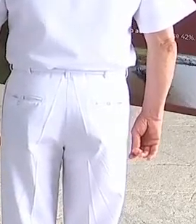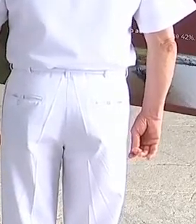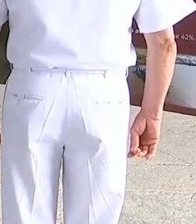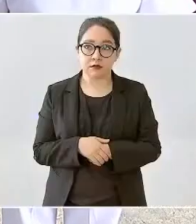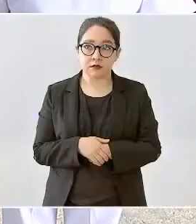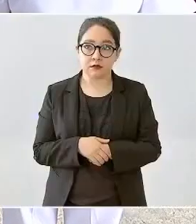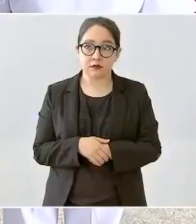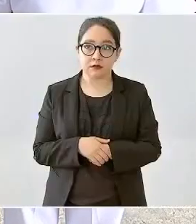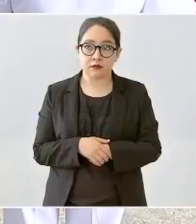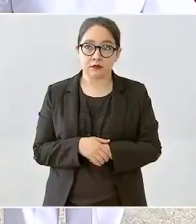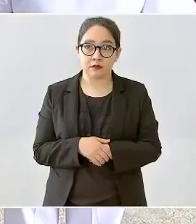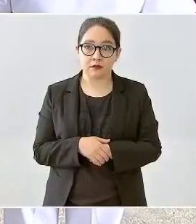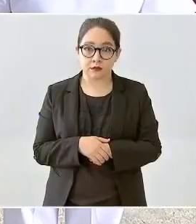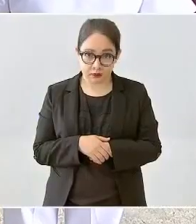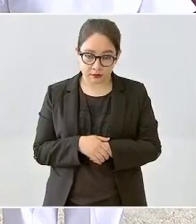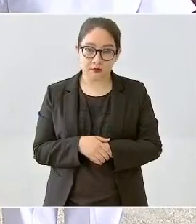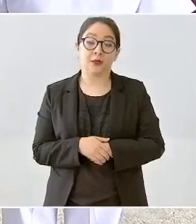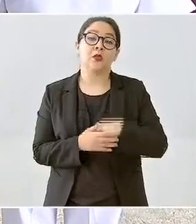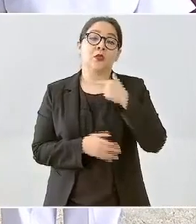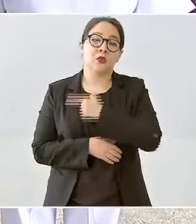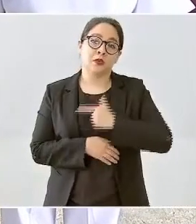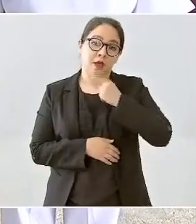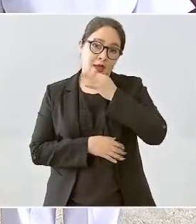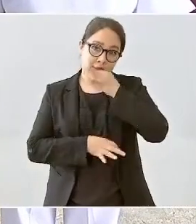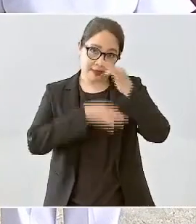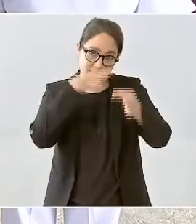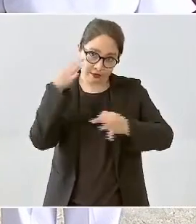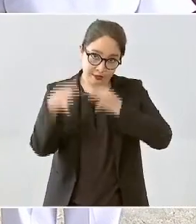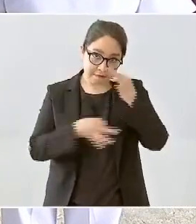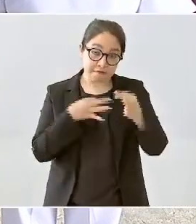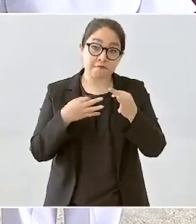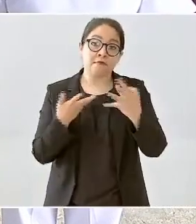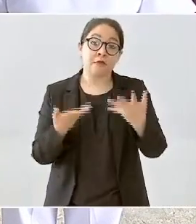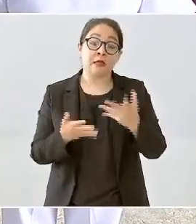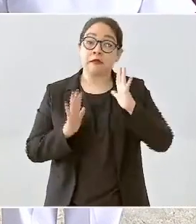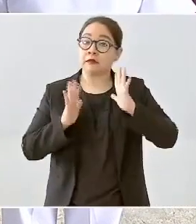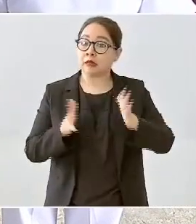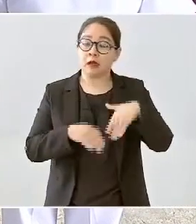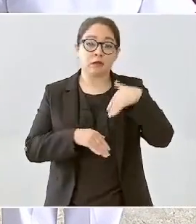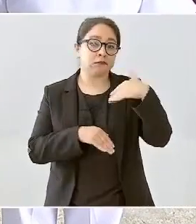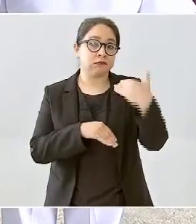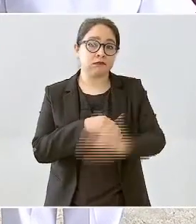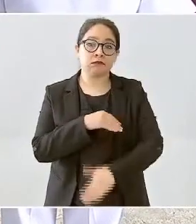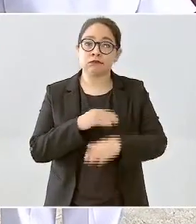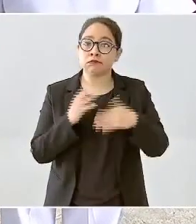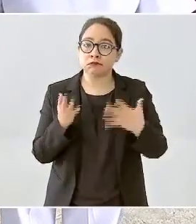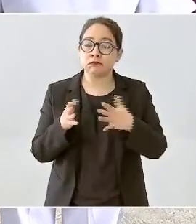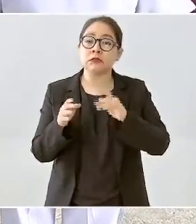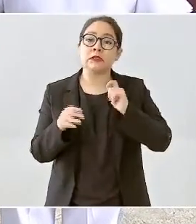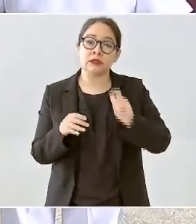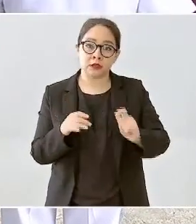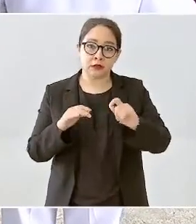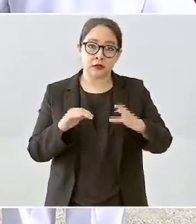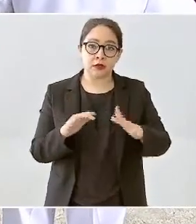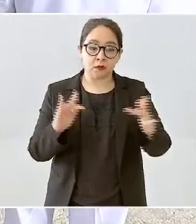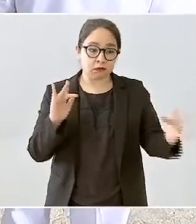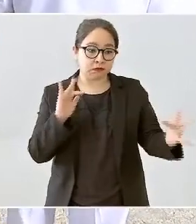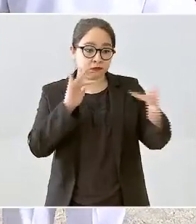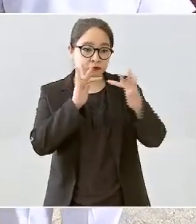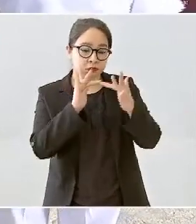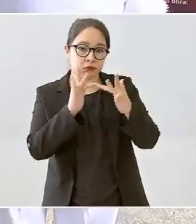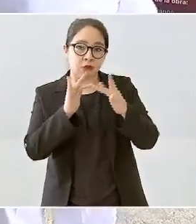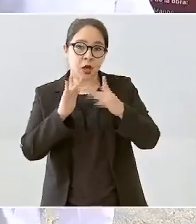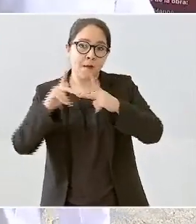de hoy nos da mucho gusto informarle que se encuentra terminado la prolongación del muelle de